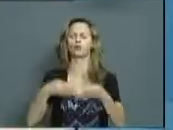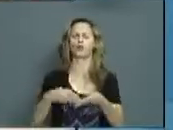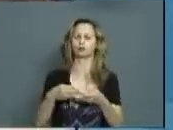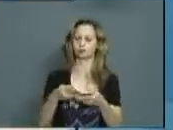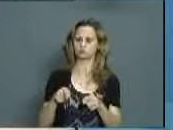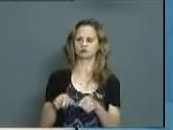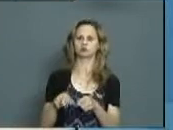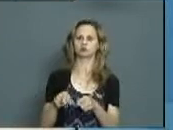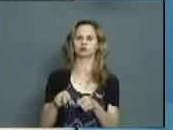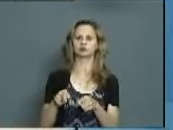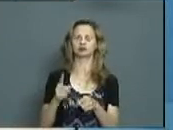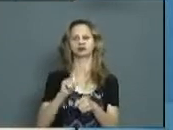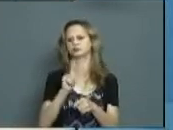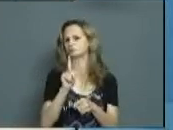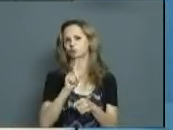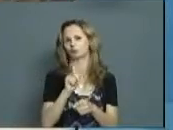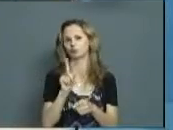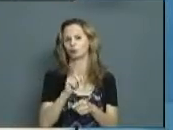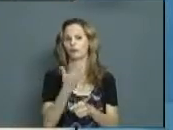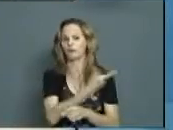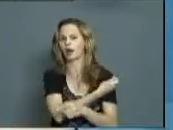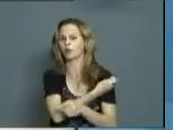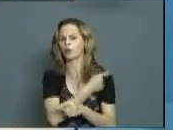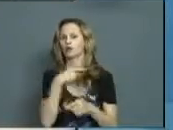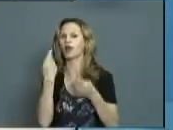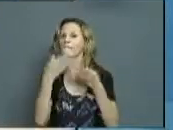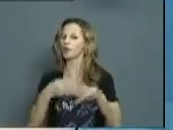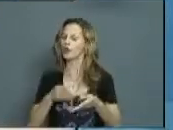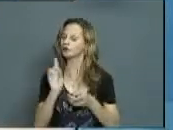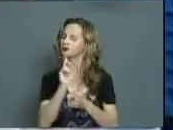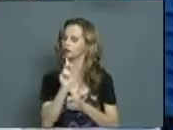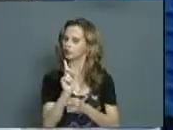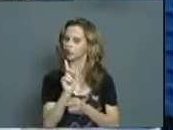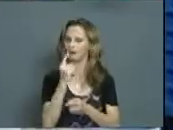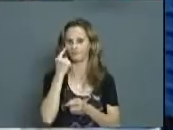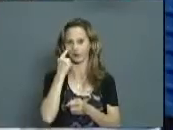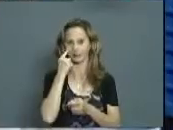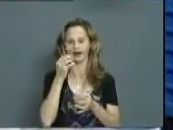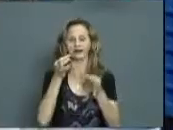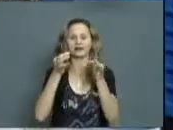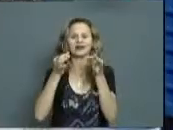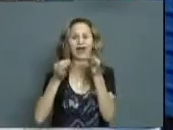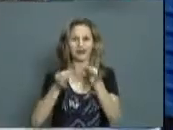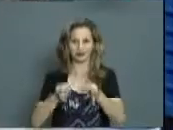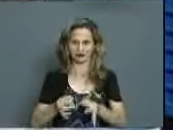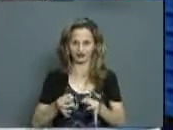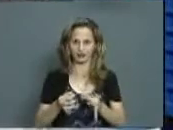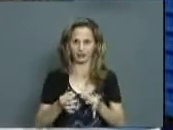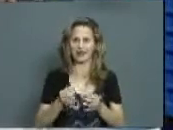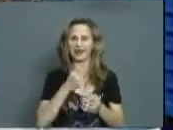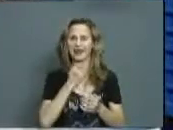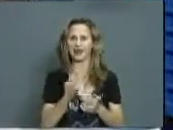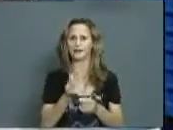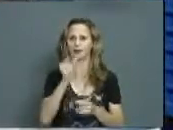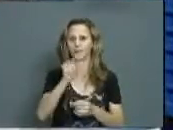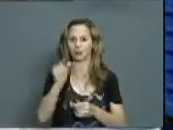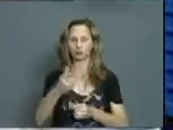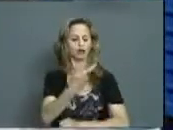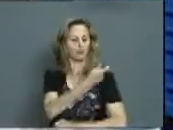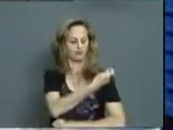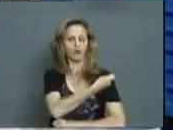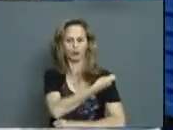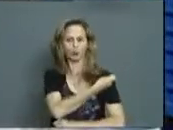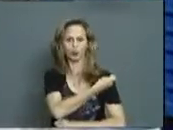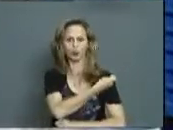Eso es incierto, porque la vacuna no produce la muerte. Bueno, en realidad, lo que es cierto es que hay personas que se han vacunado